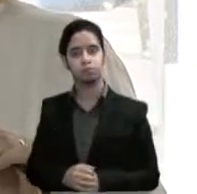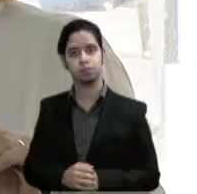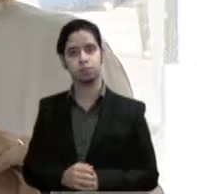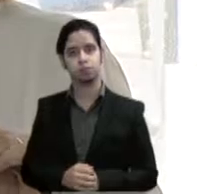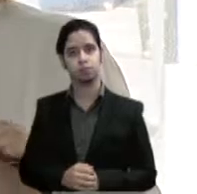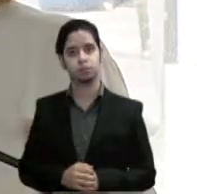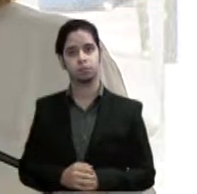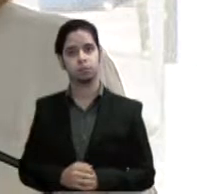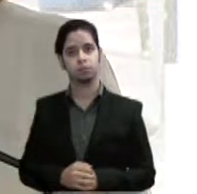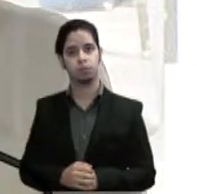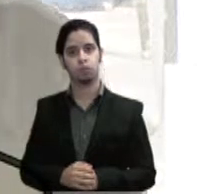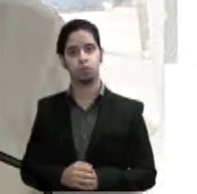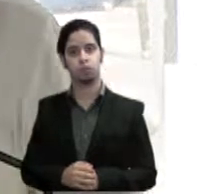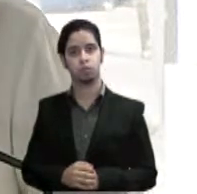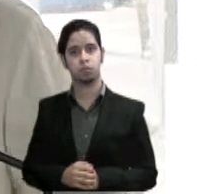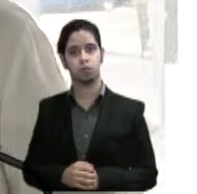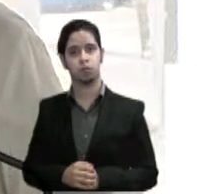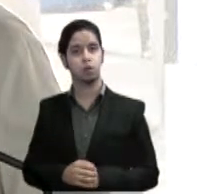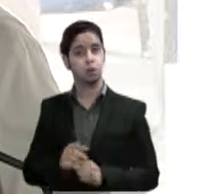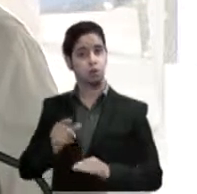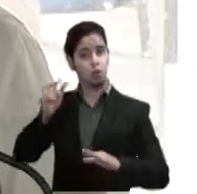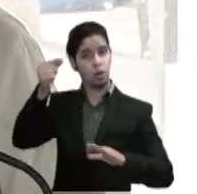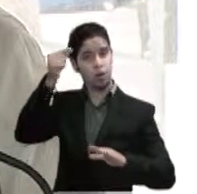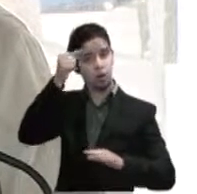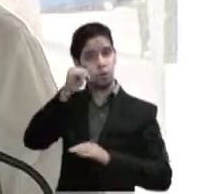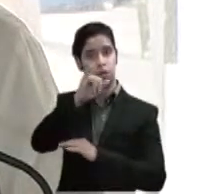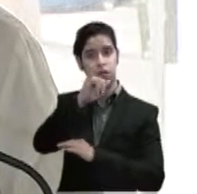el gobernador en cuanto al IVA.